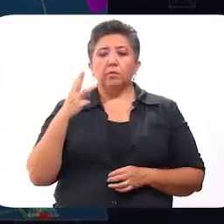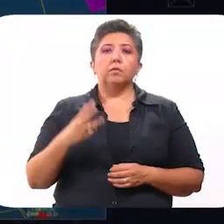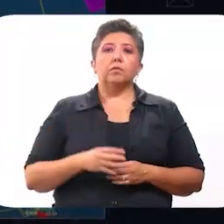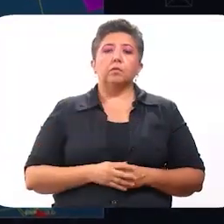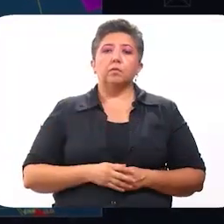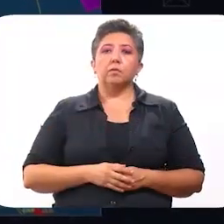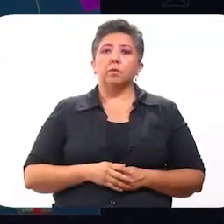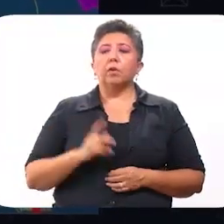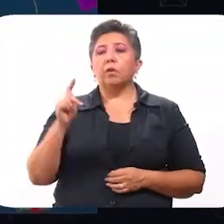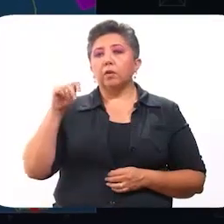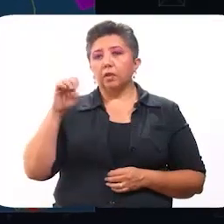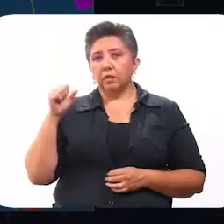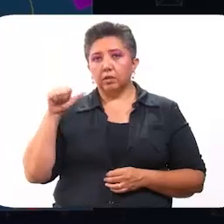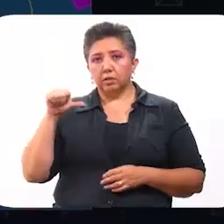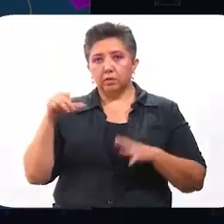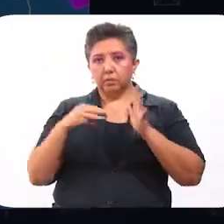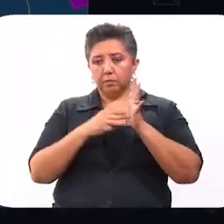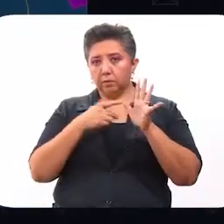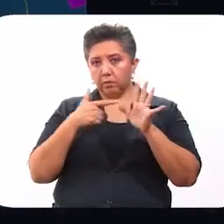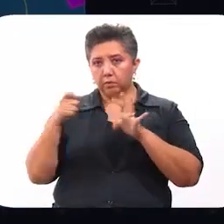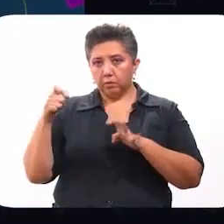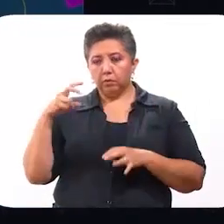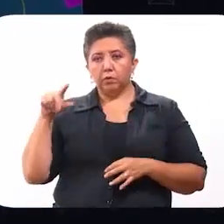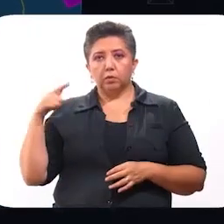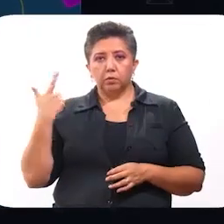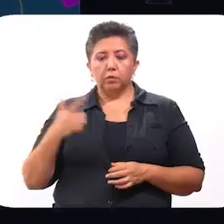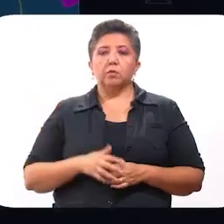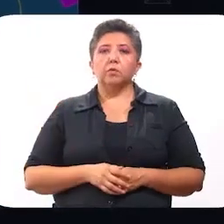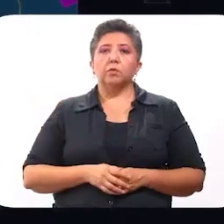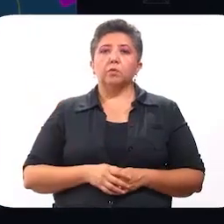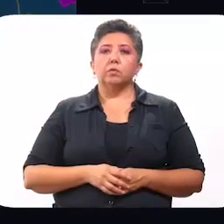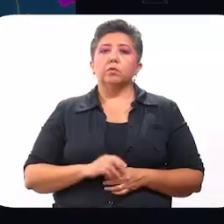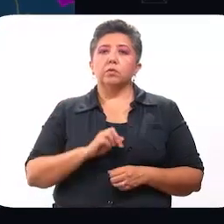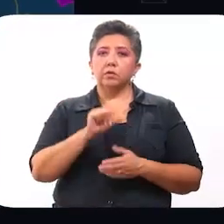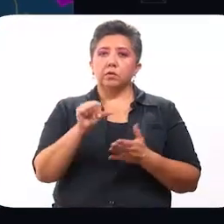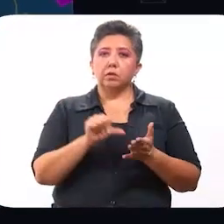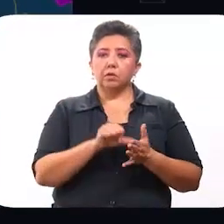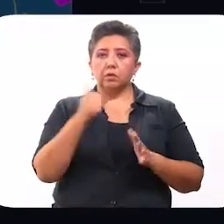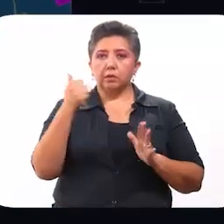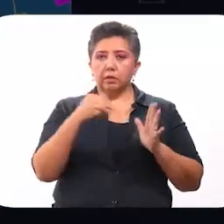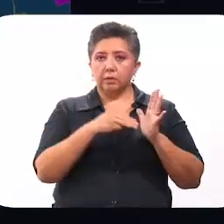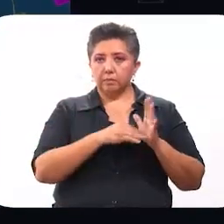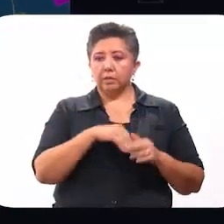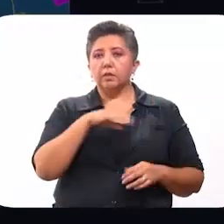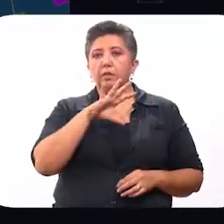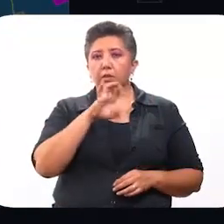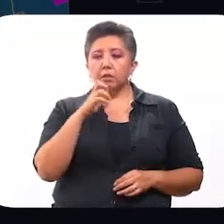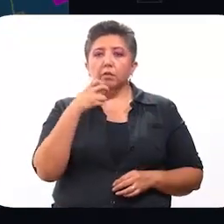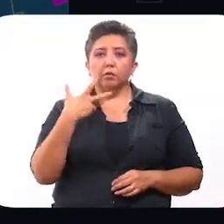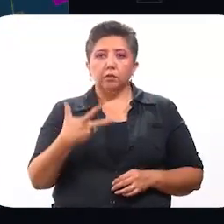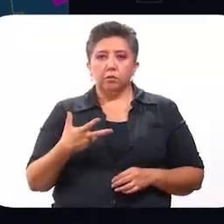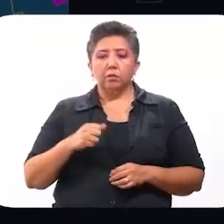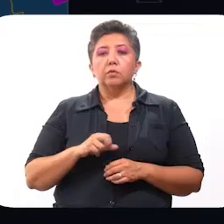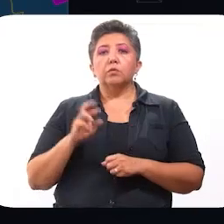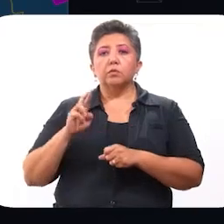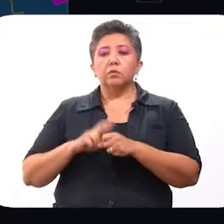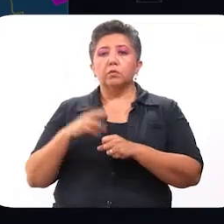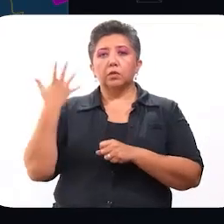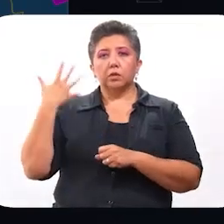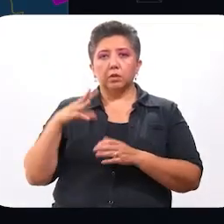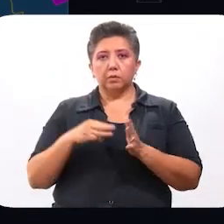17.643, en la zona oriente 16.712, en la zona centro 6.508, en la zona